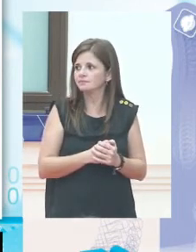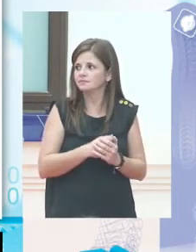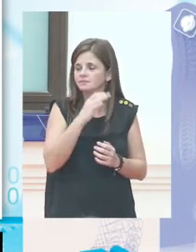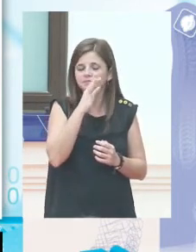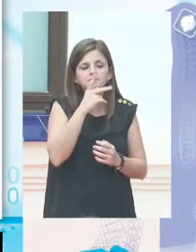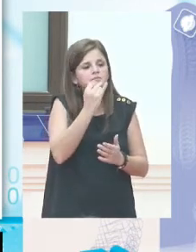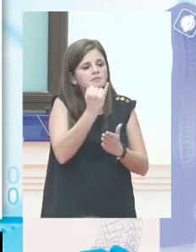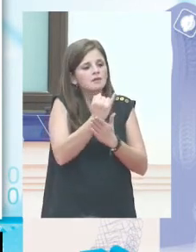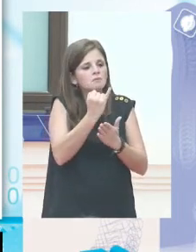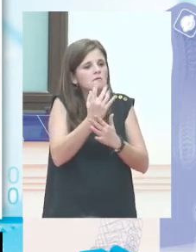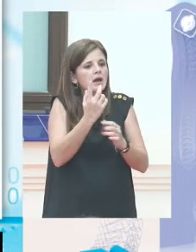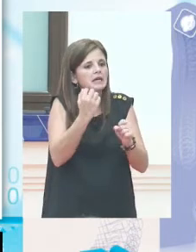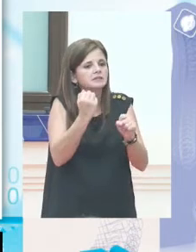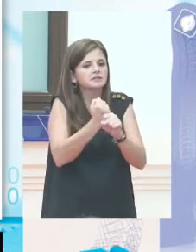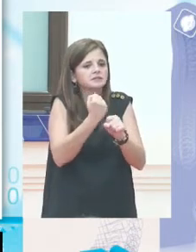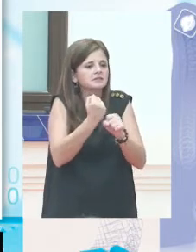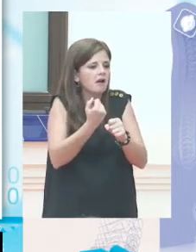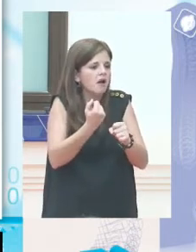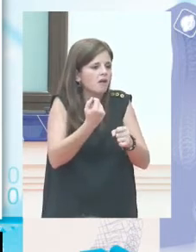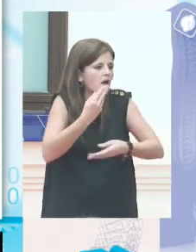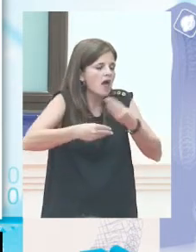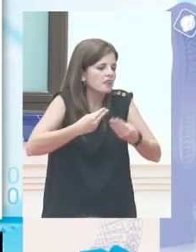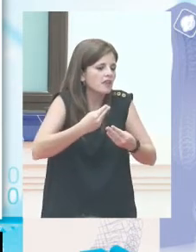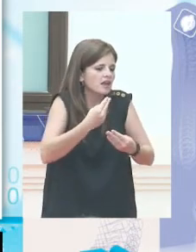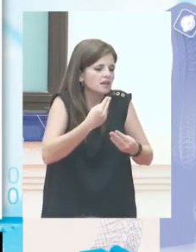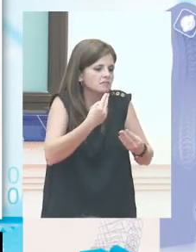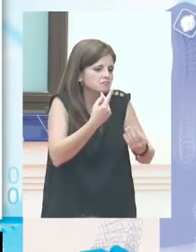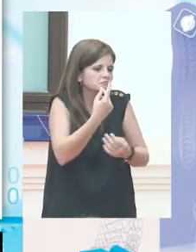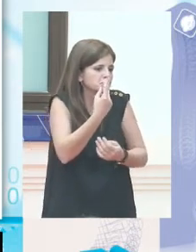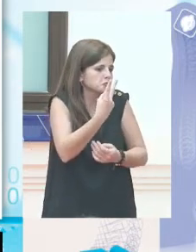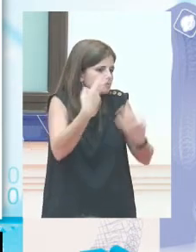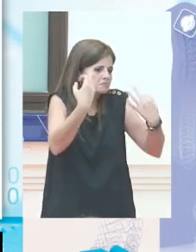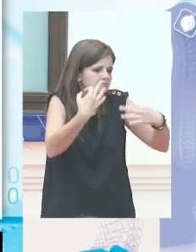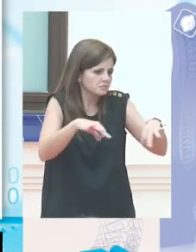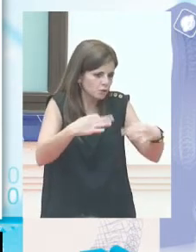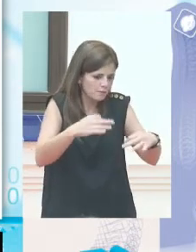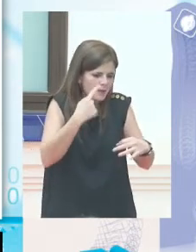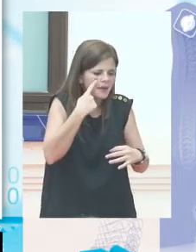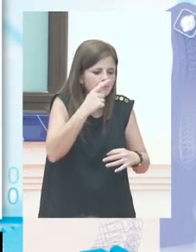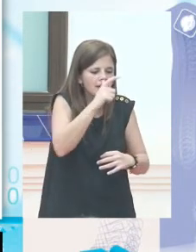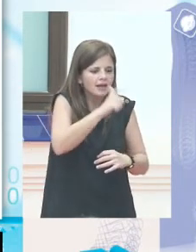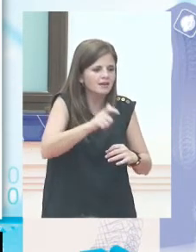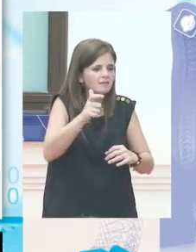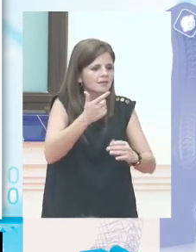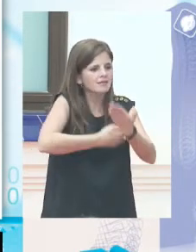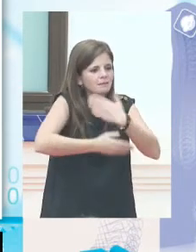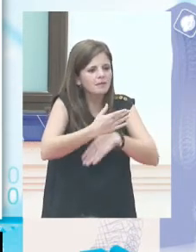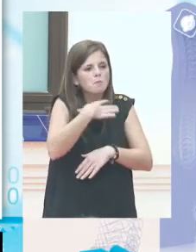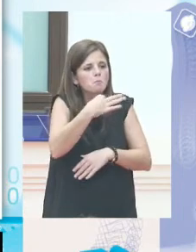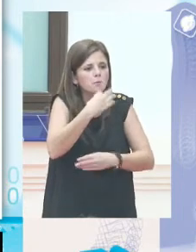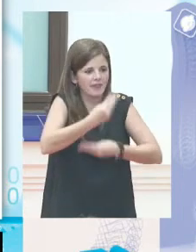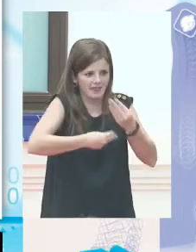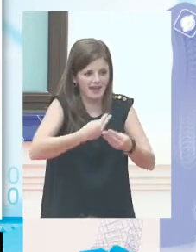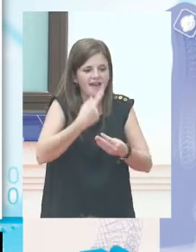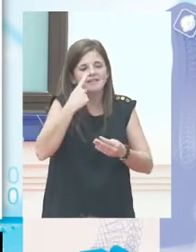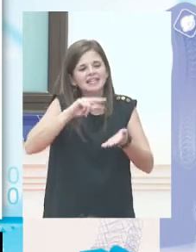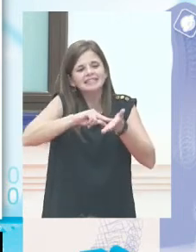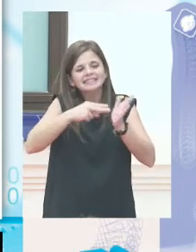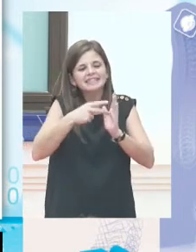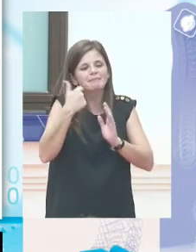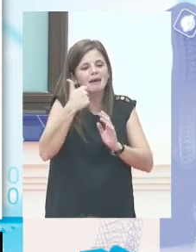simular pequeñas tareas para que esos usuarios discapacitados la puedan hacer, para saber cómo el sistema se comporta